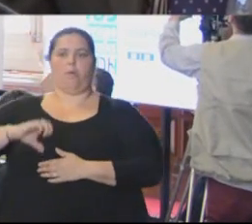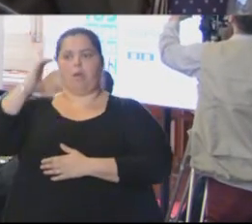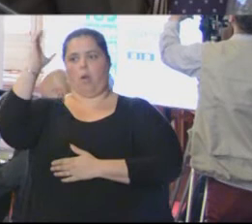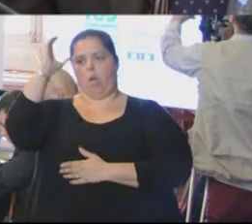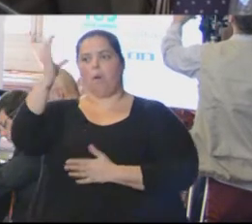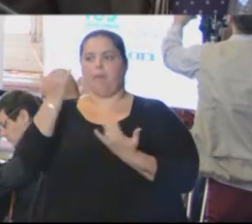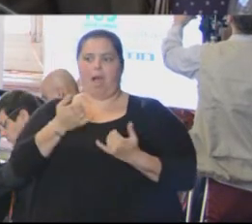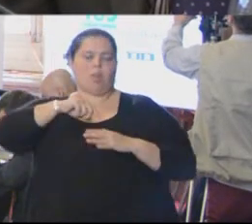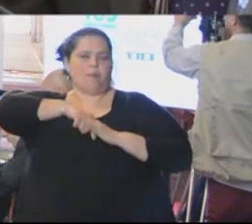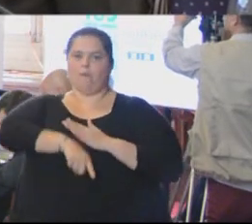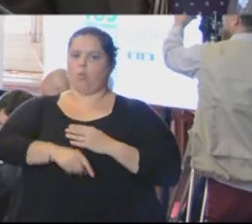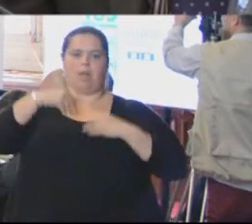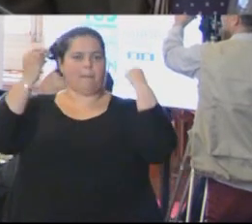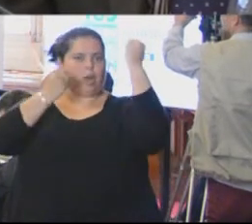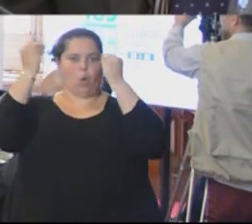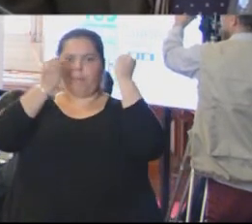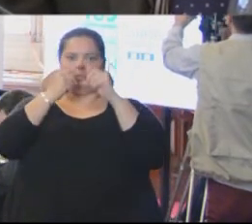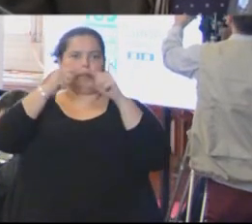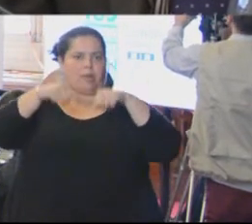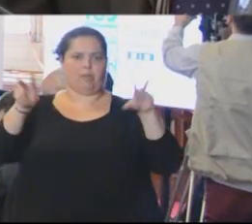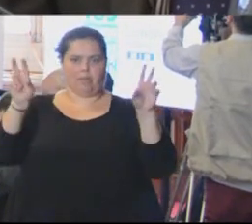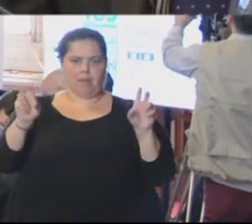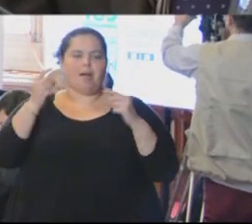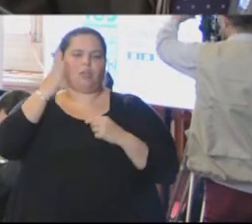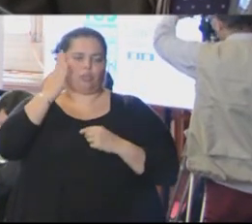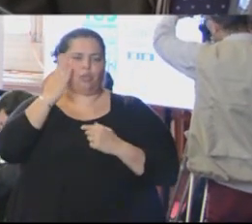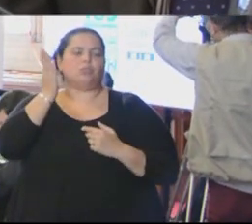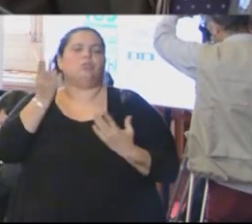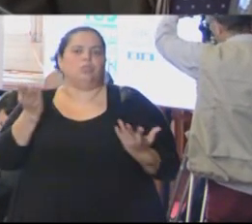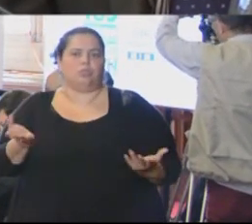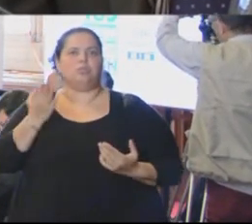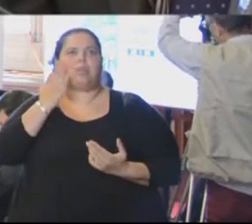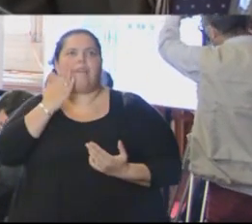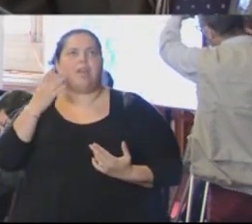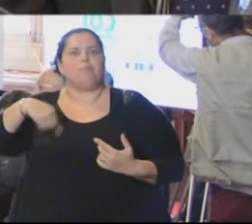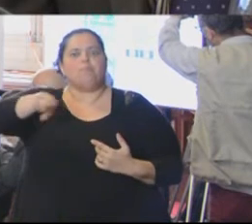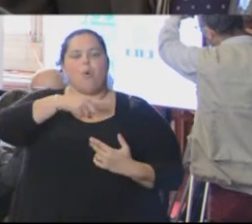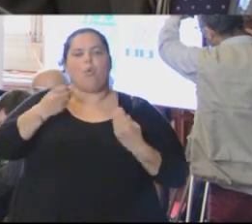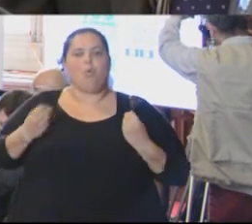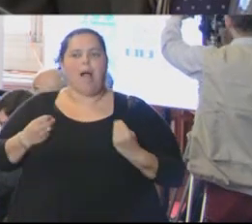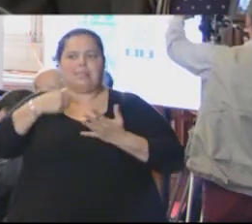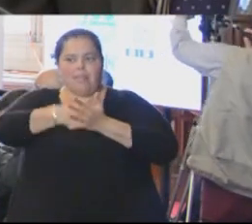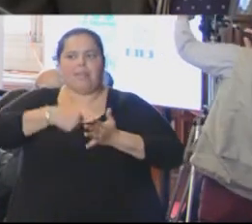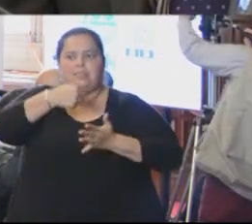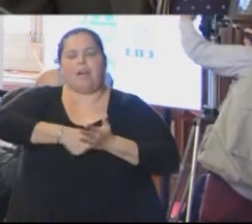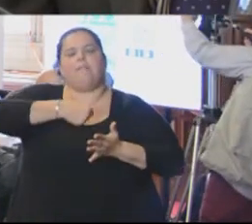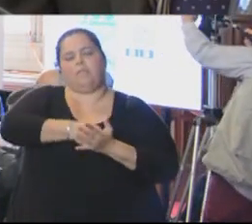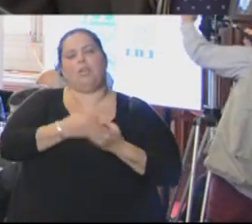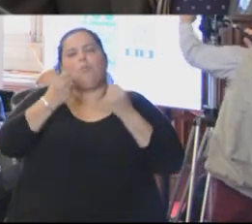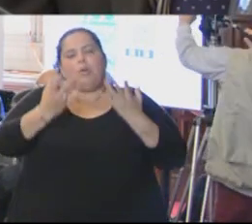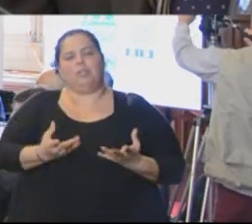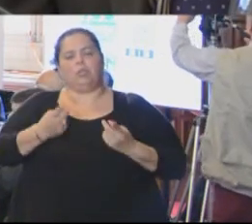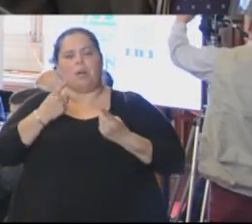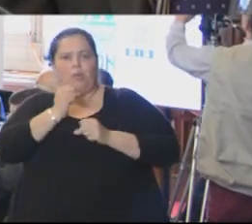preocupación por el tema. Somos conscientes del tamaño del desafío, por ello estamos actuando en concordancia con este